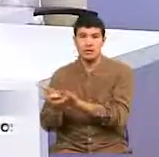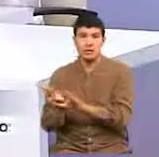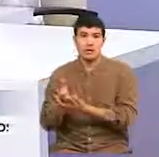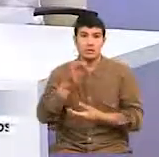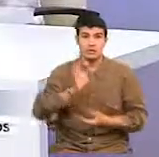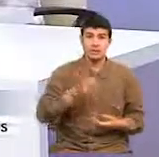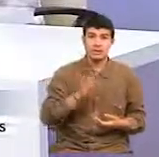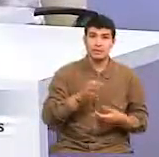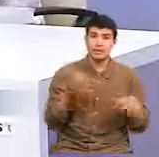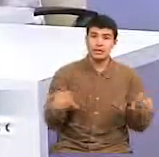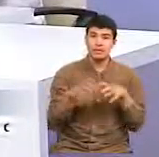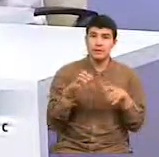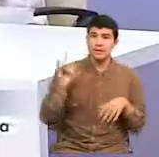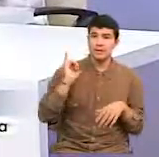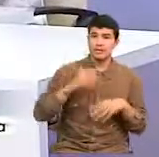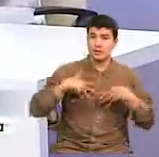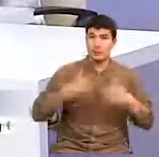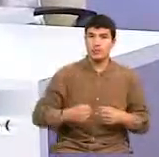siempre, ¿cierto? Sí,